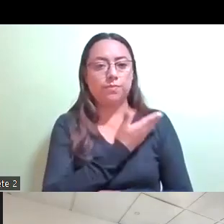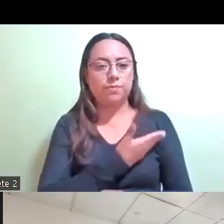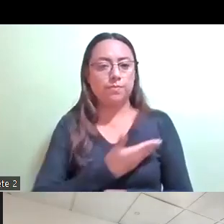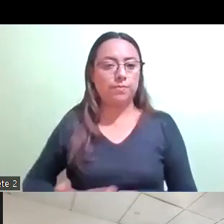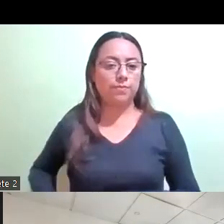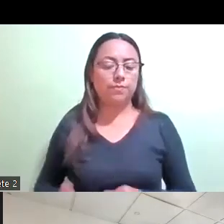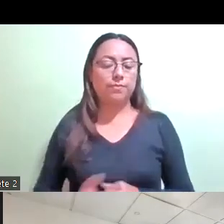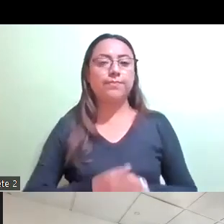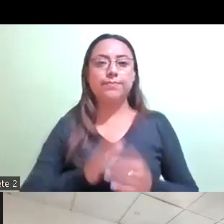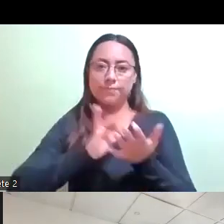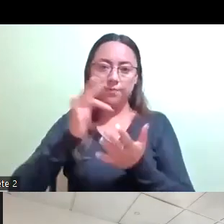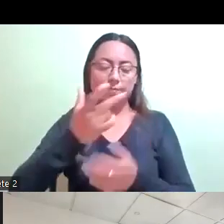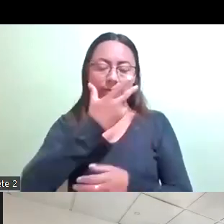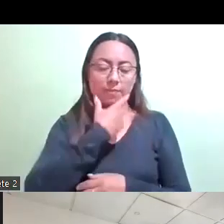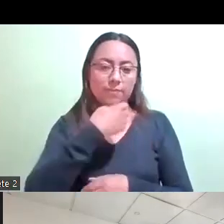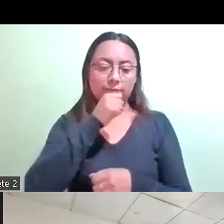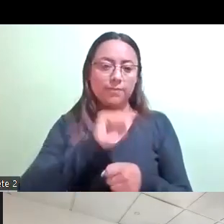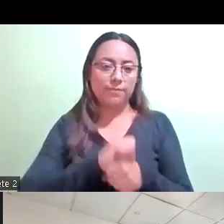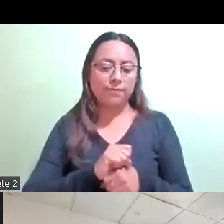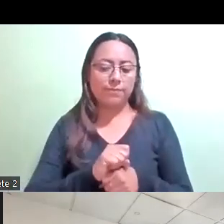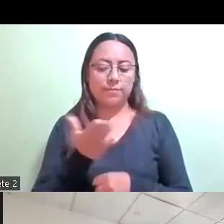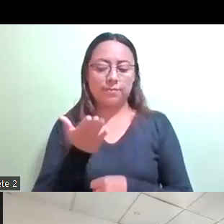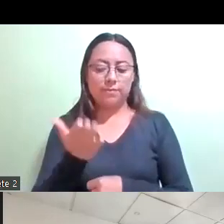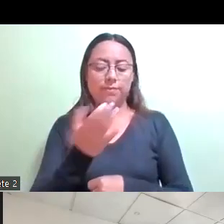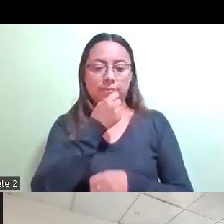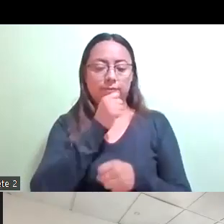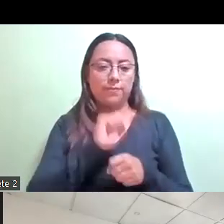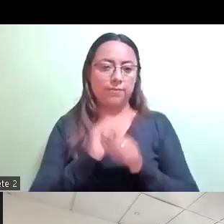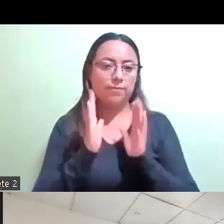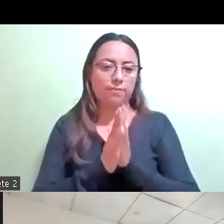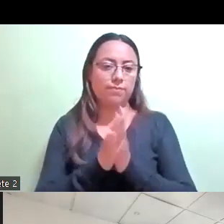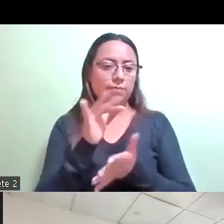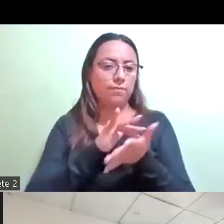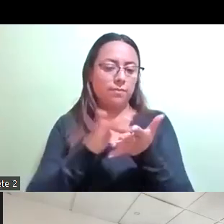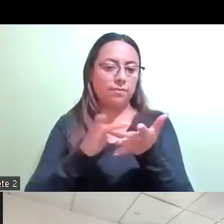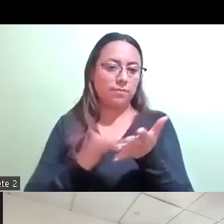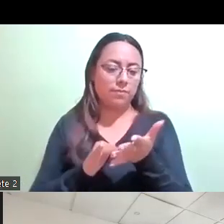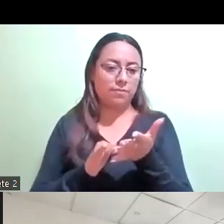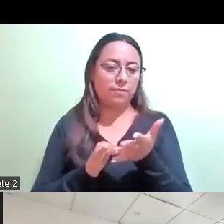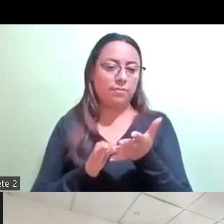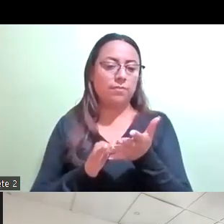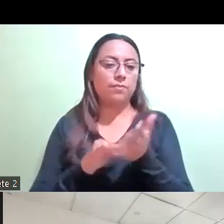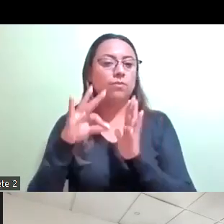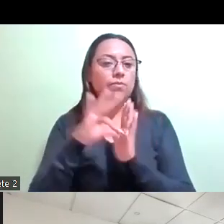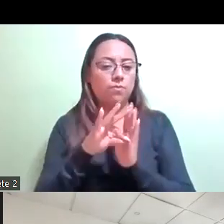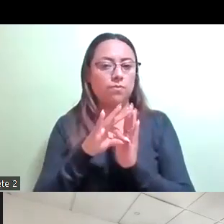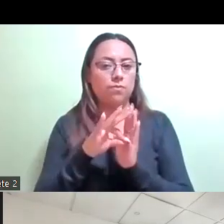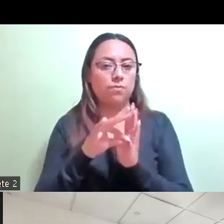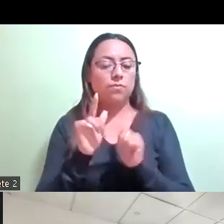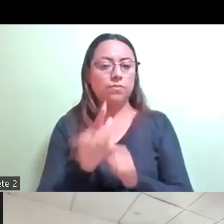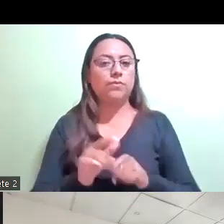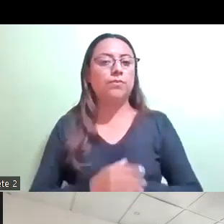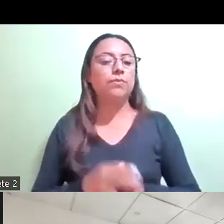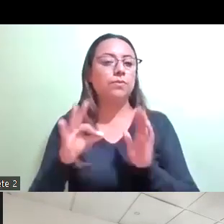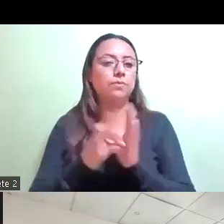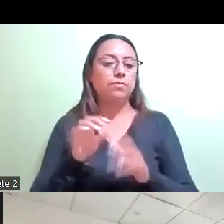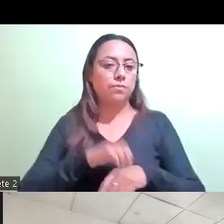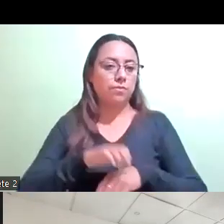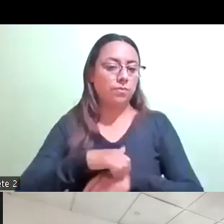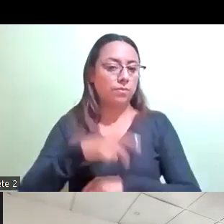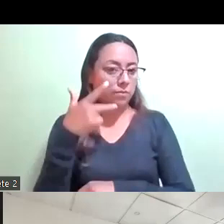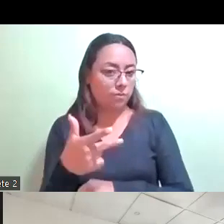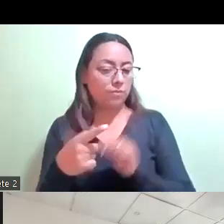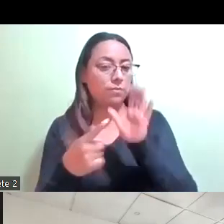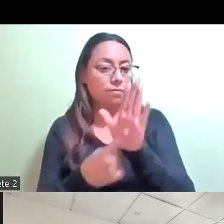Gracias, secretario. Le solicito, secretario de lectura, exponga el siguiente punto del orden del día. Punto número 8. Presentación y en su